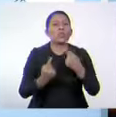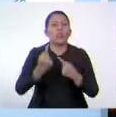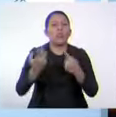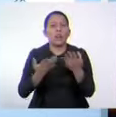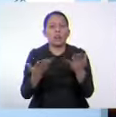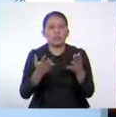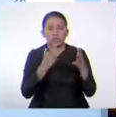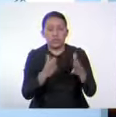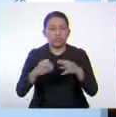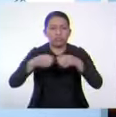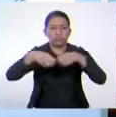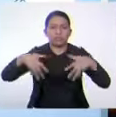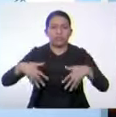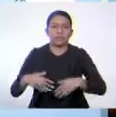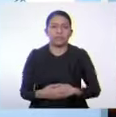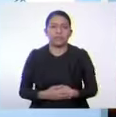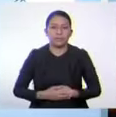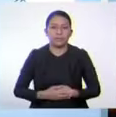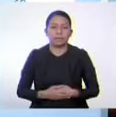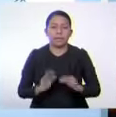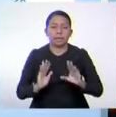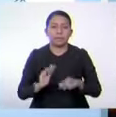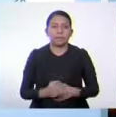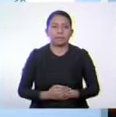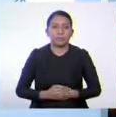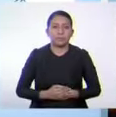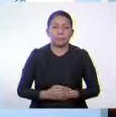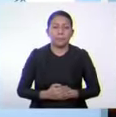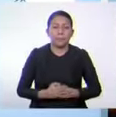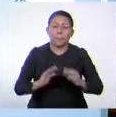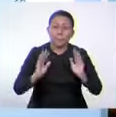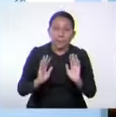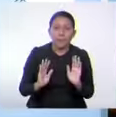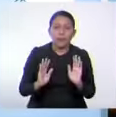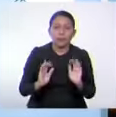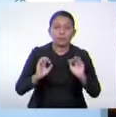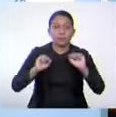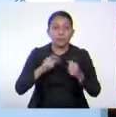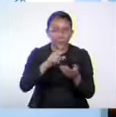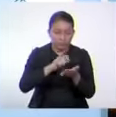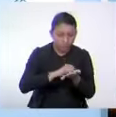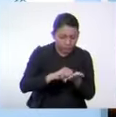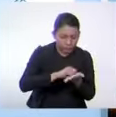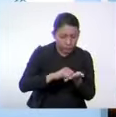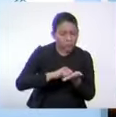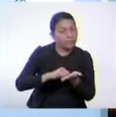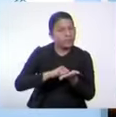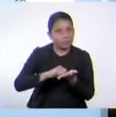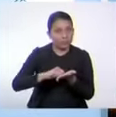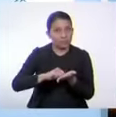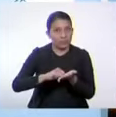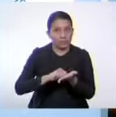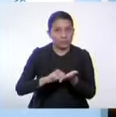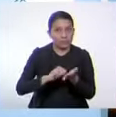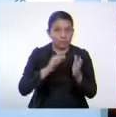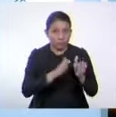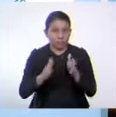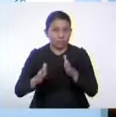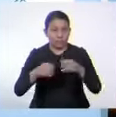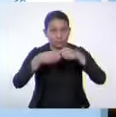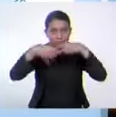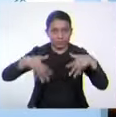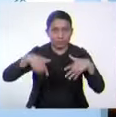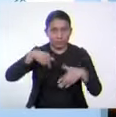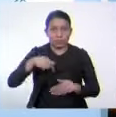obtener. Bien, pero para poder escribir las estructuras de